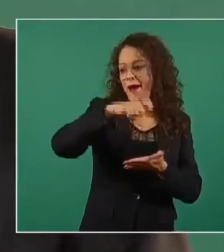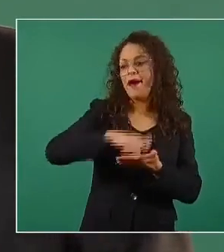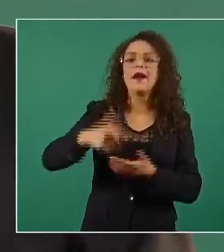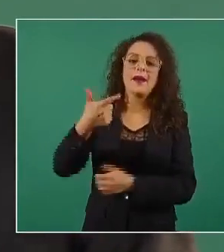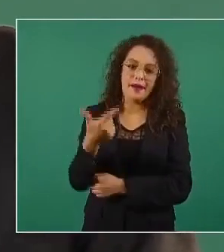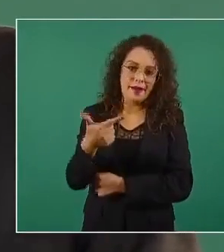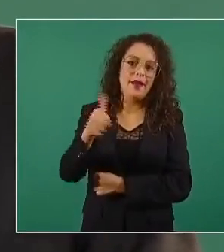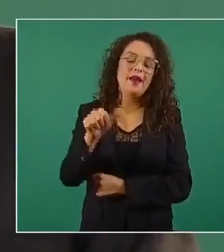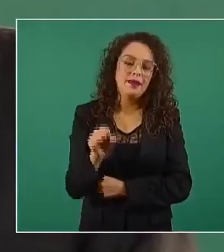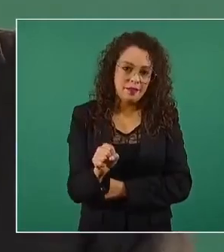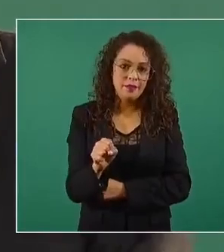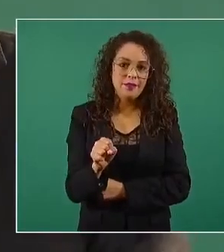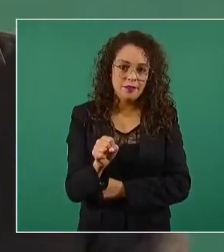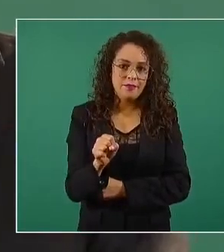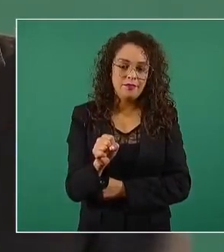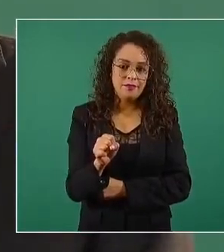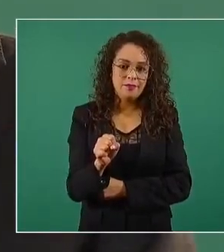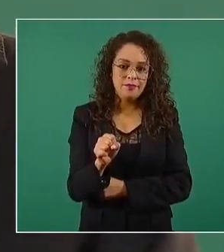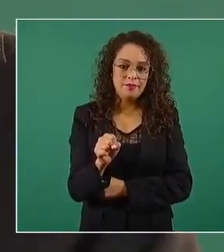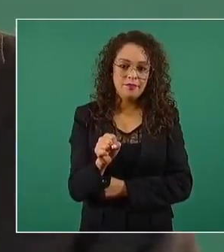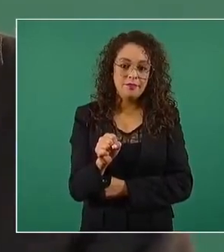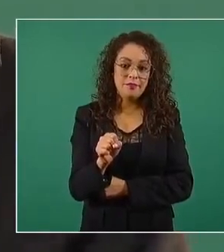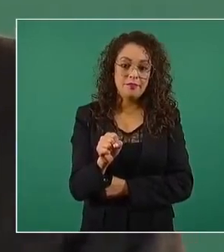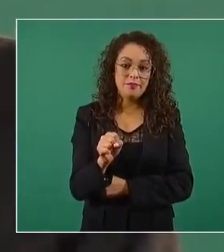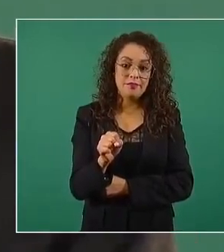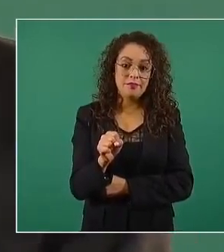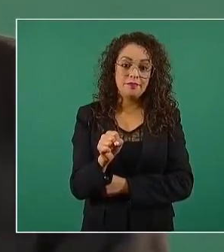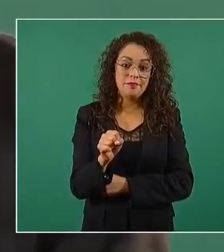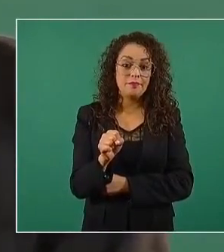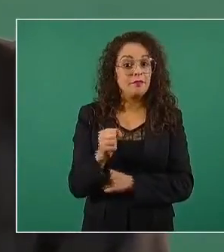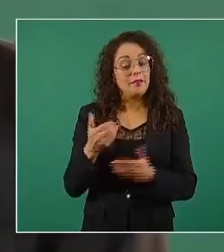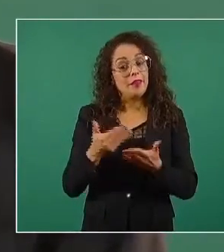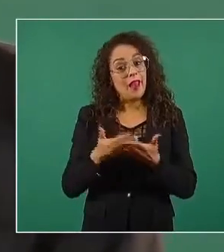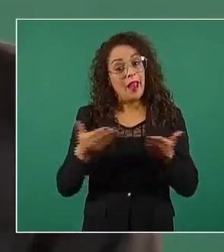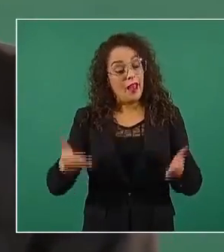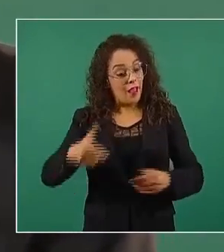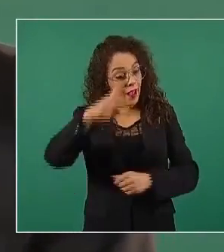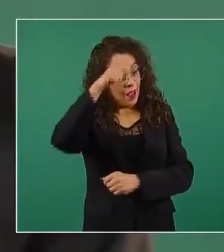gas. Y ahora resulta que tenemos gas